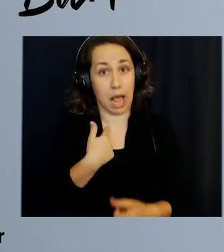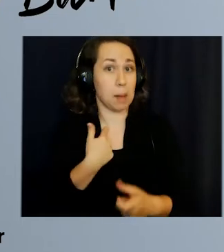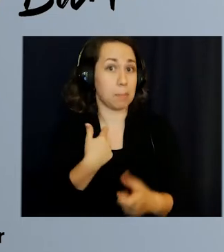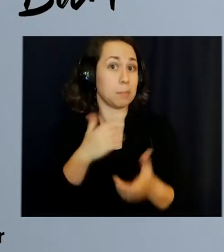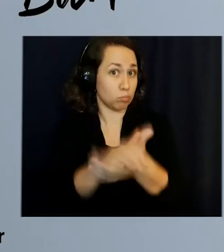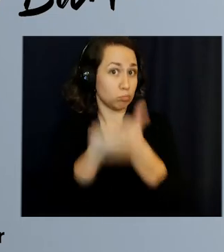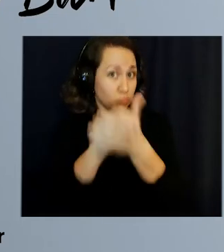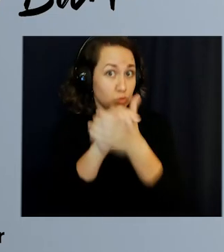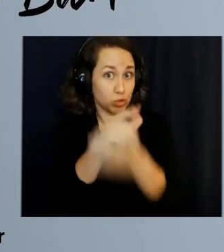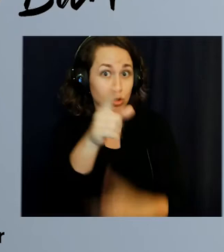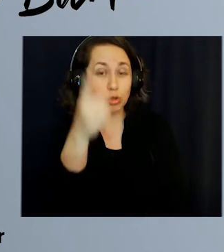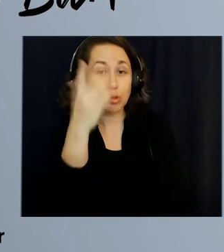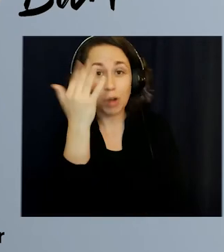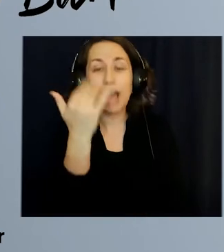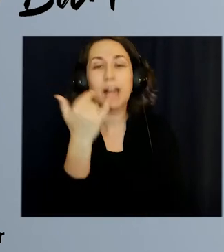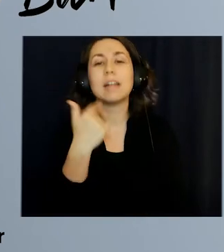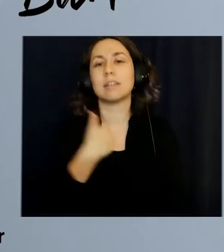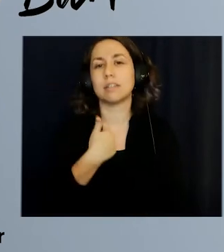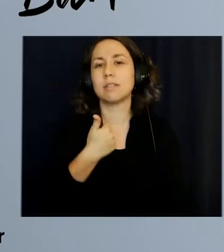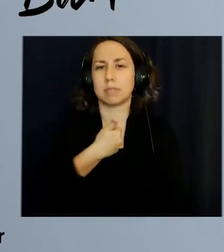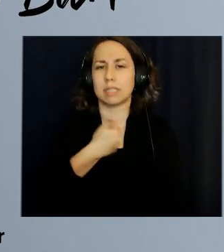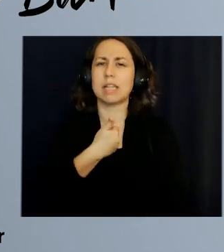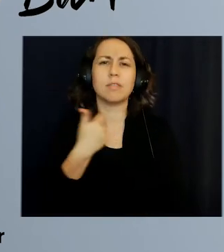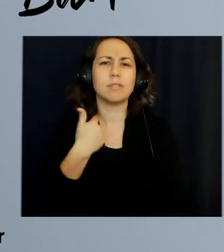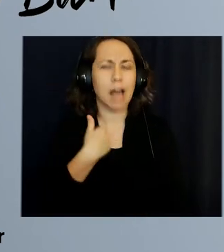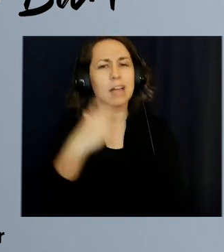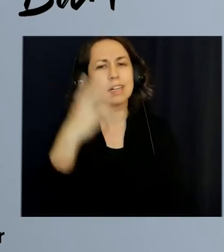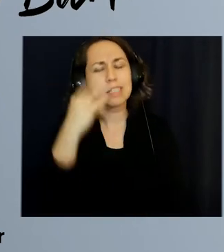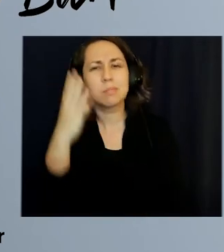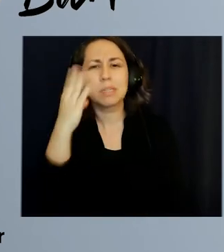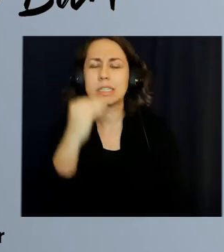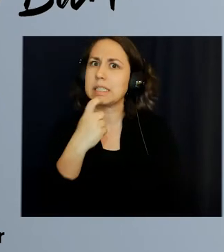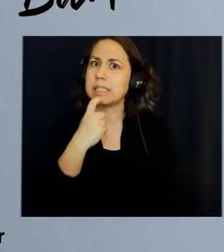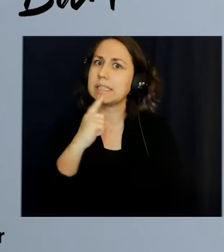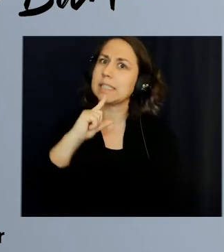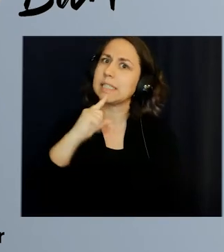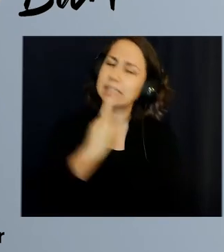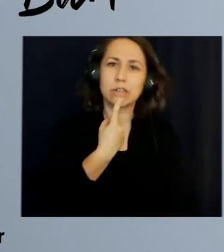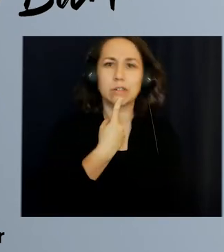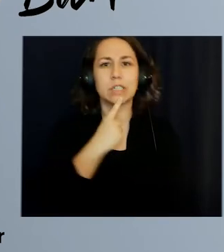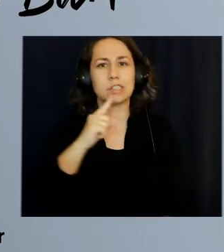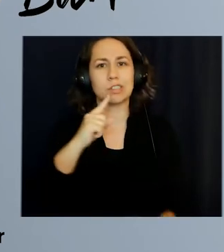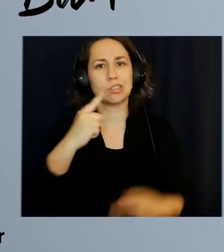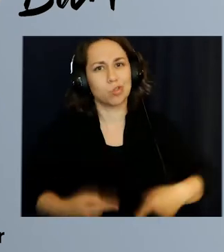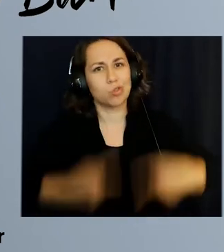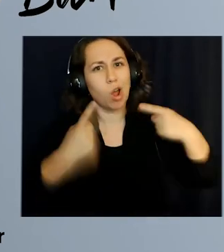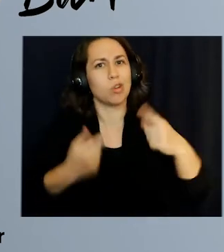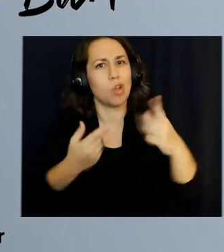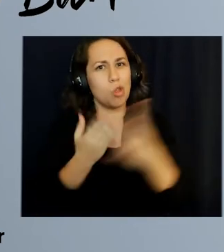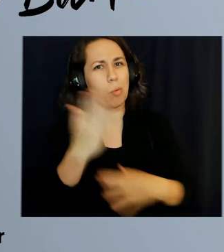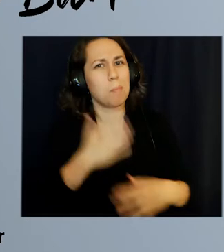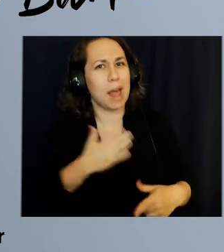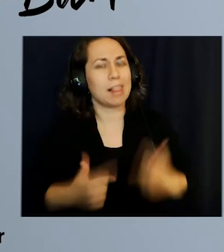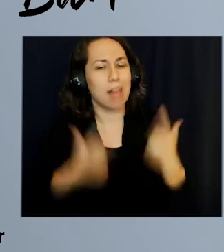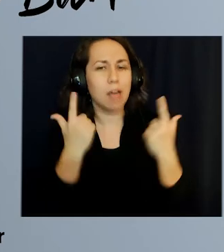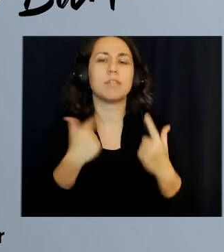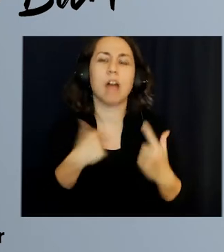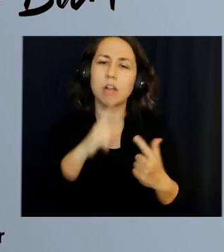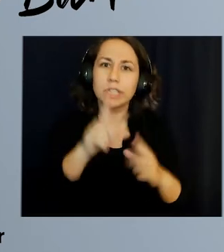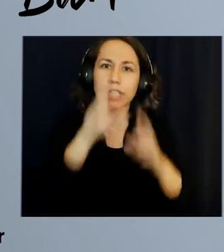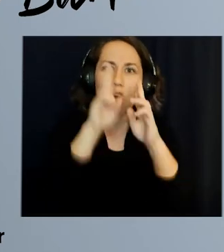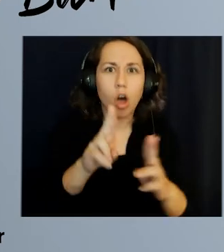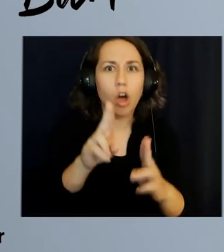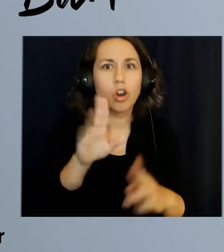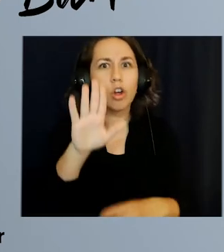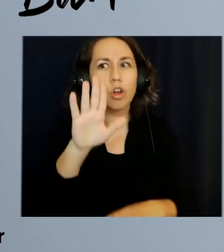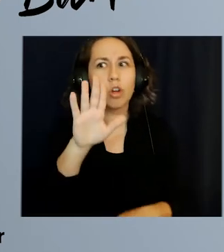güera y me está felicitando, no sé quién es. Soy Kendall Burton, estoy aquí en Texas felicitándoles por un gran trabajo y la razón que